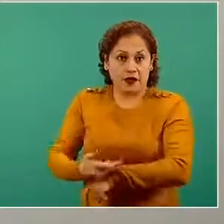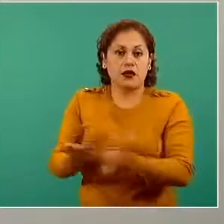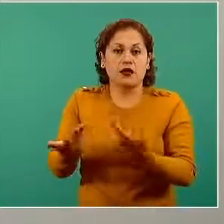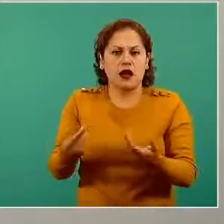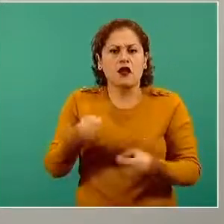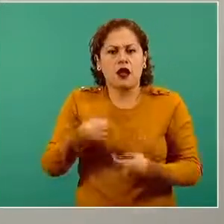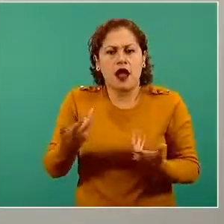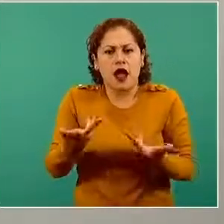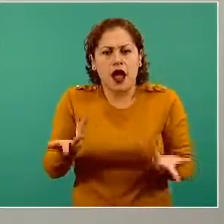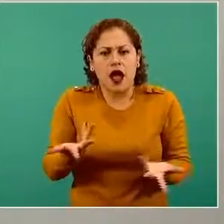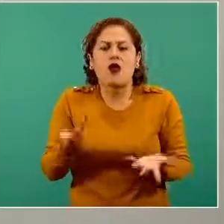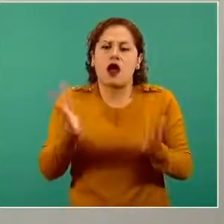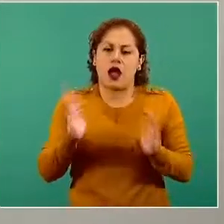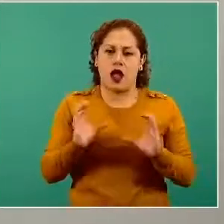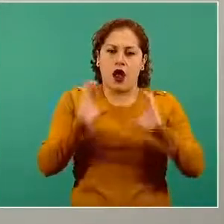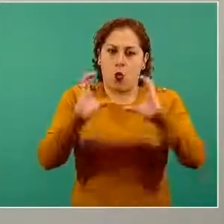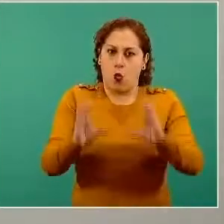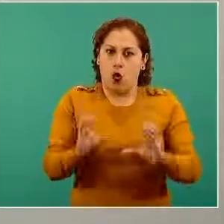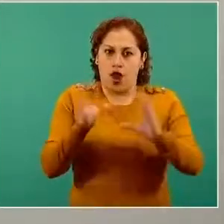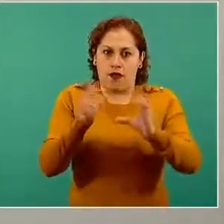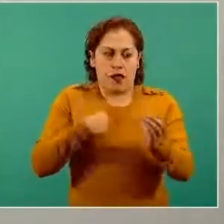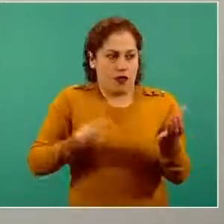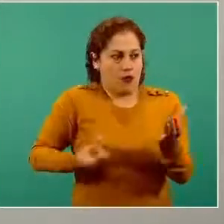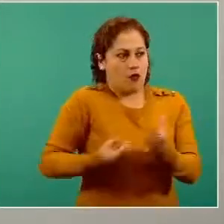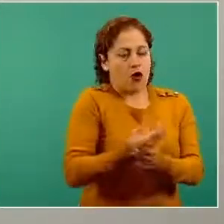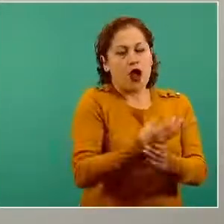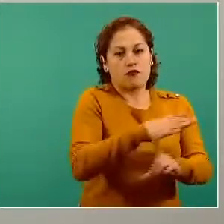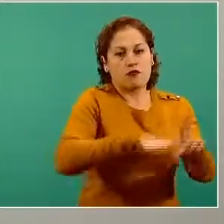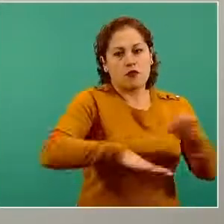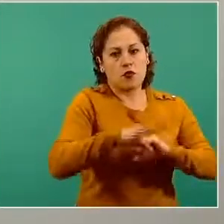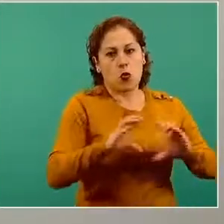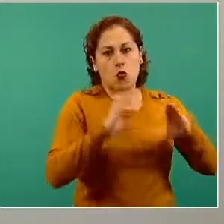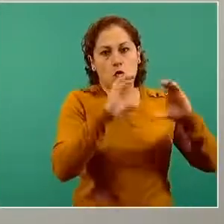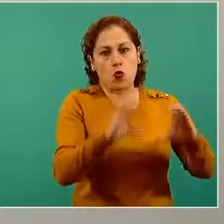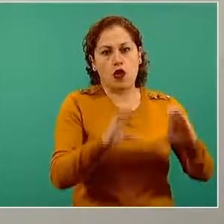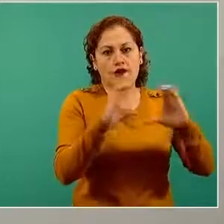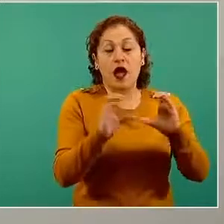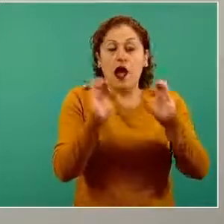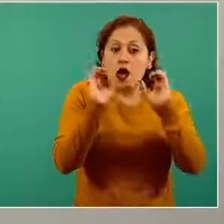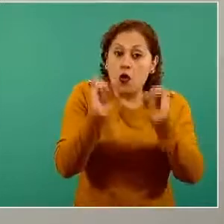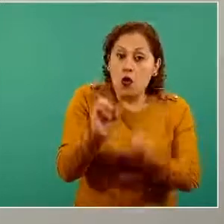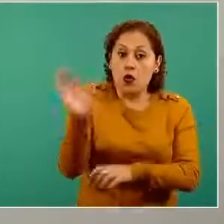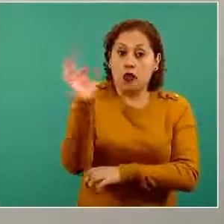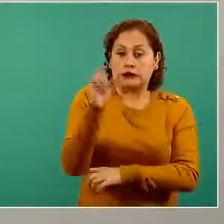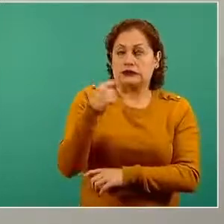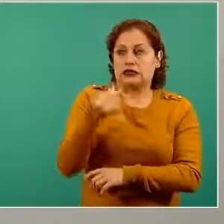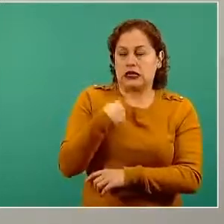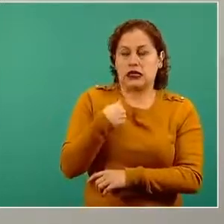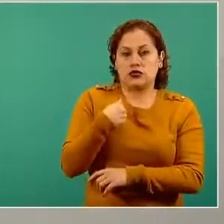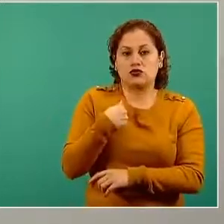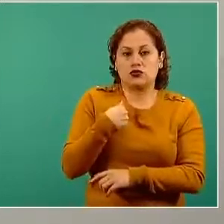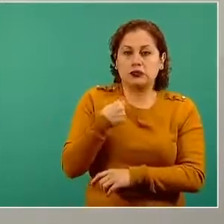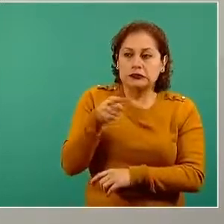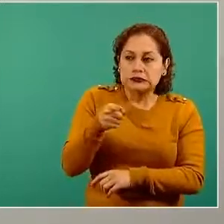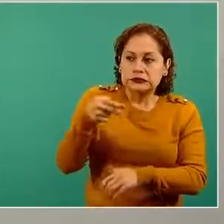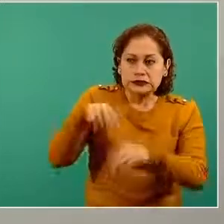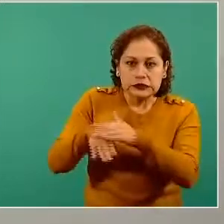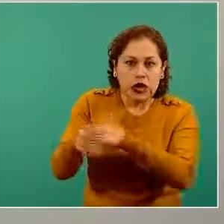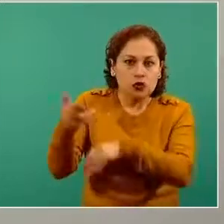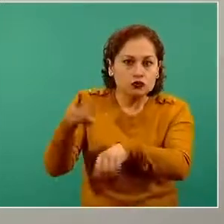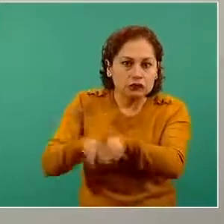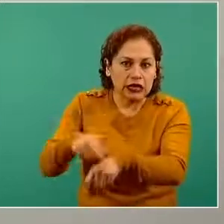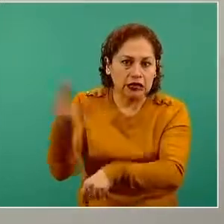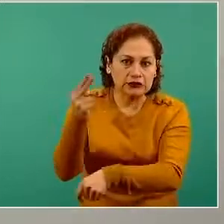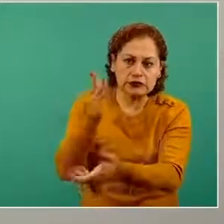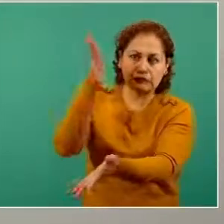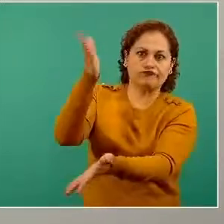contagios. O estoy saliendo porque necesito demandar atención médica o estoy llevando a una persona adulto mayor o alguien